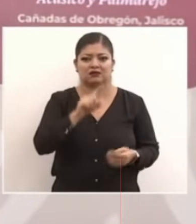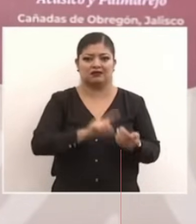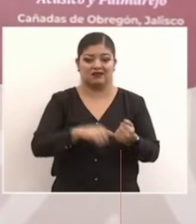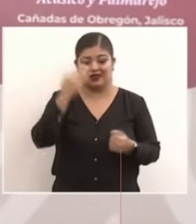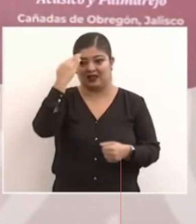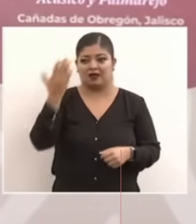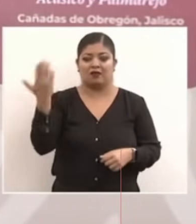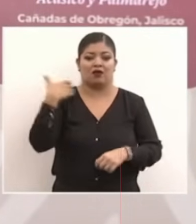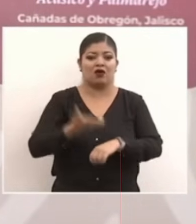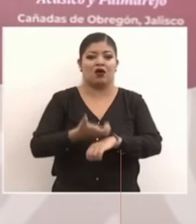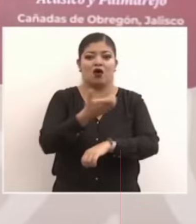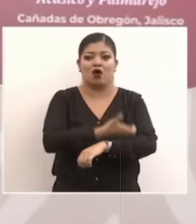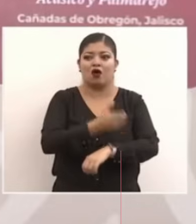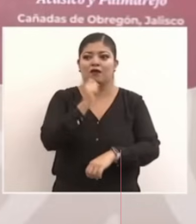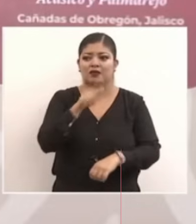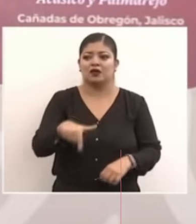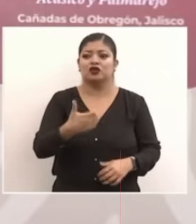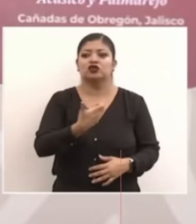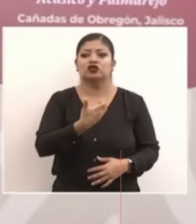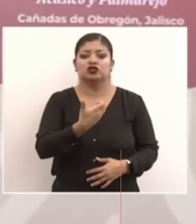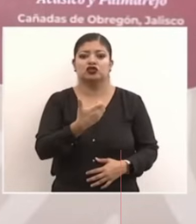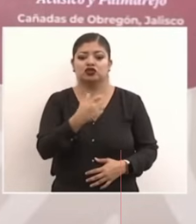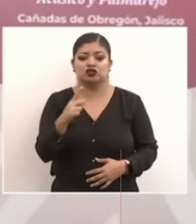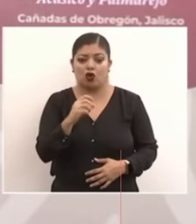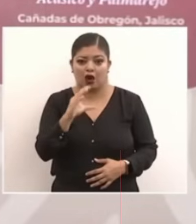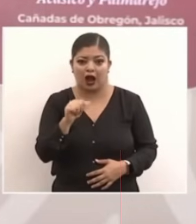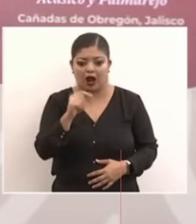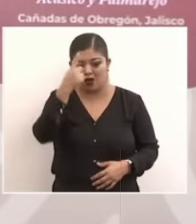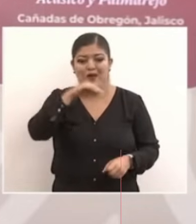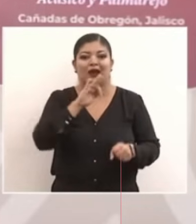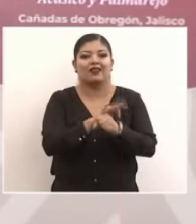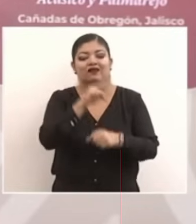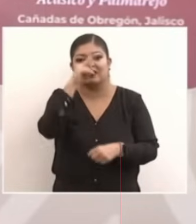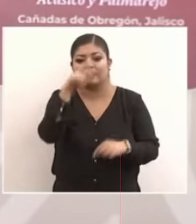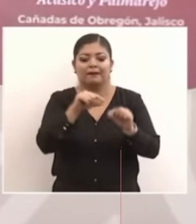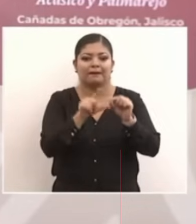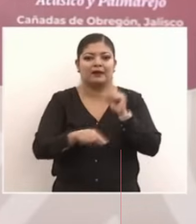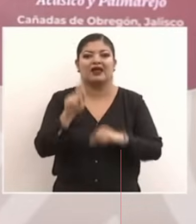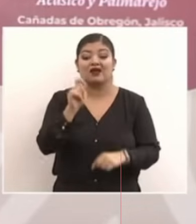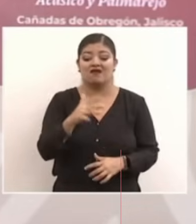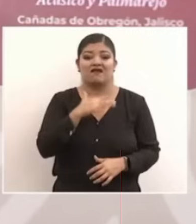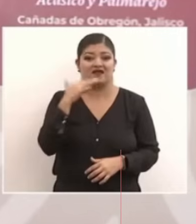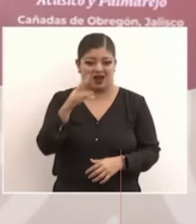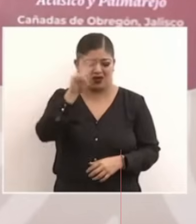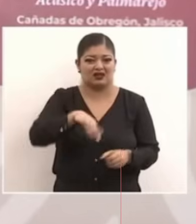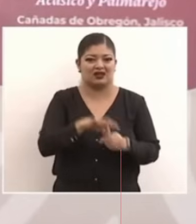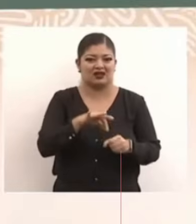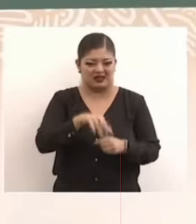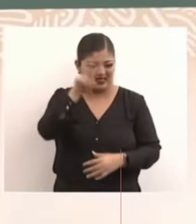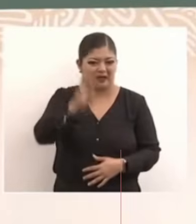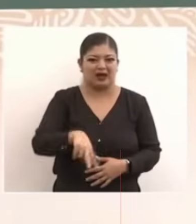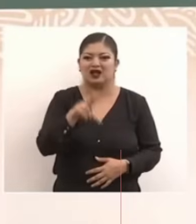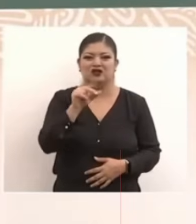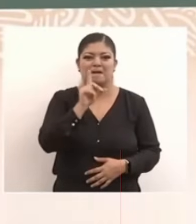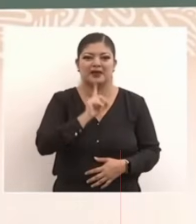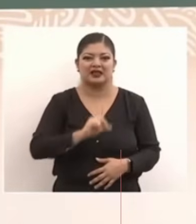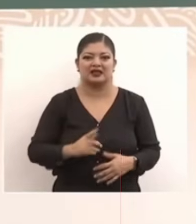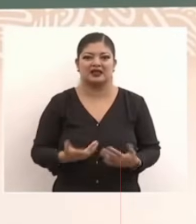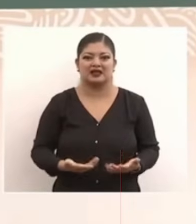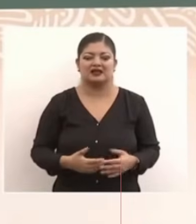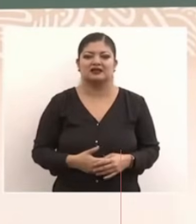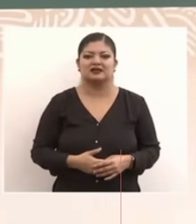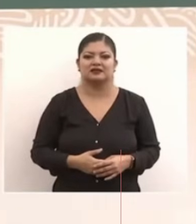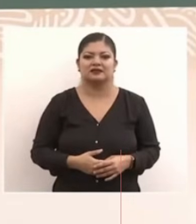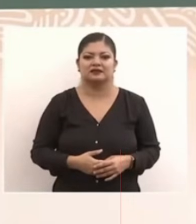acompañarlo durmiendo en el Zócalo para defender al país de un fraude electoral de a de veras, no de mentiras, cuando estuve con